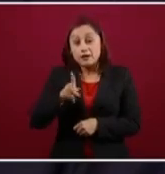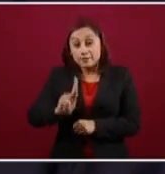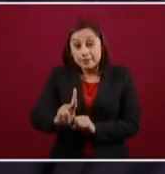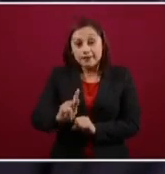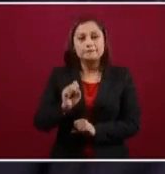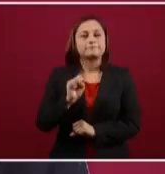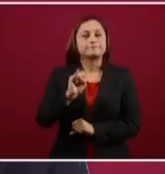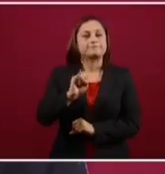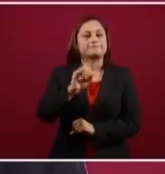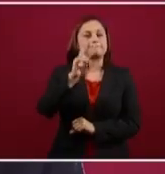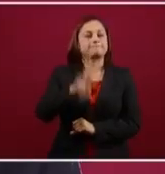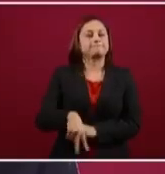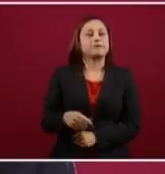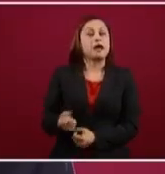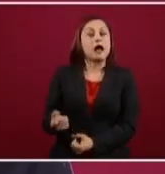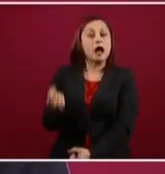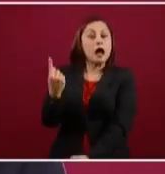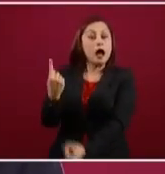algunos